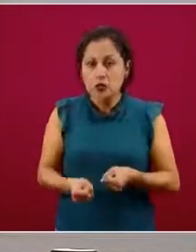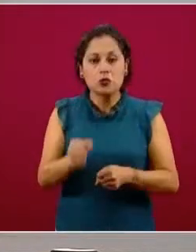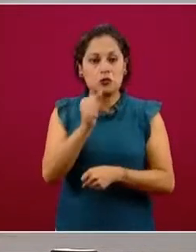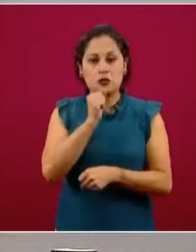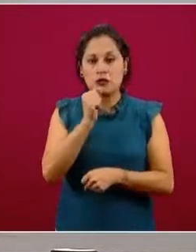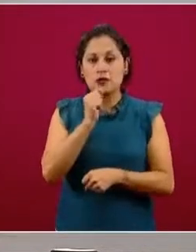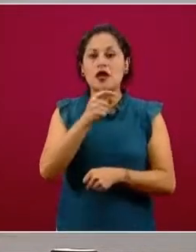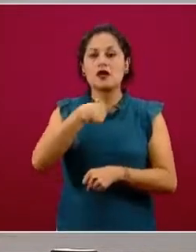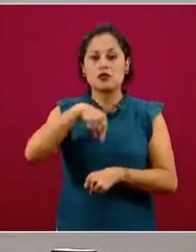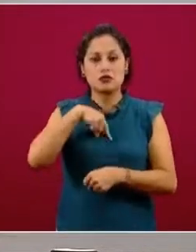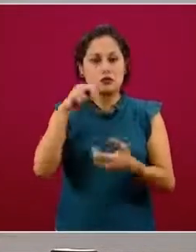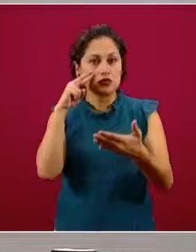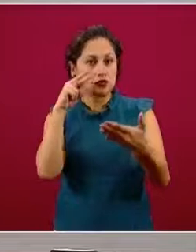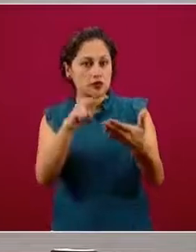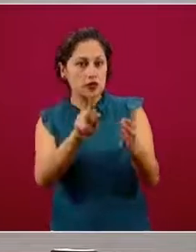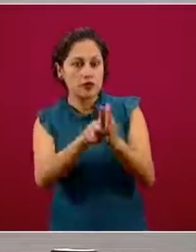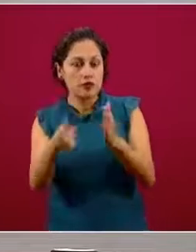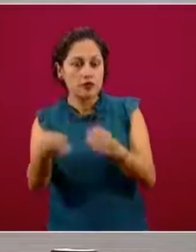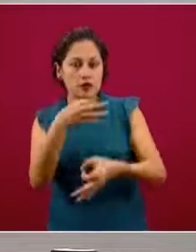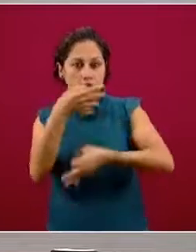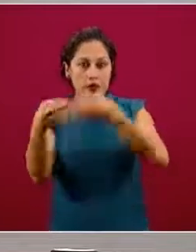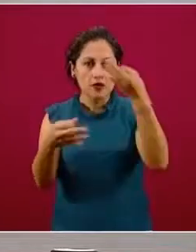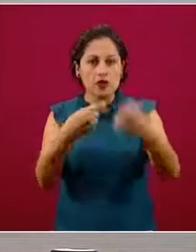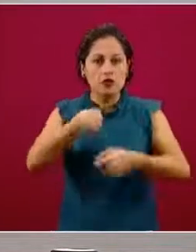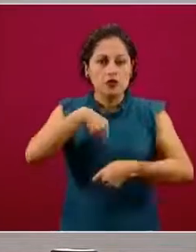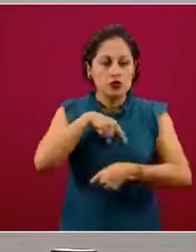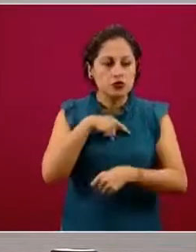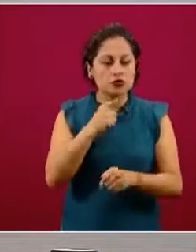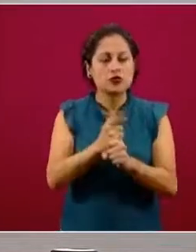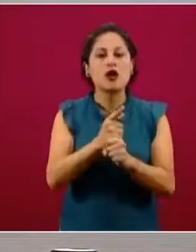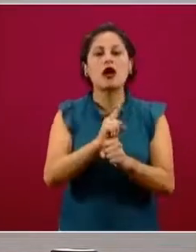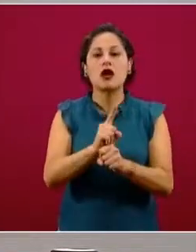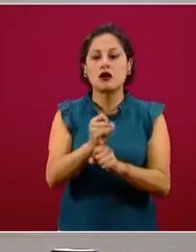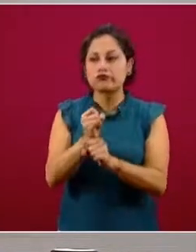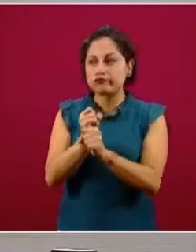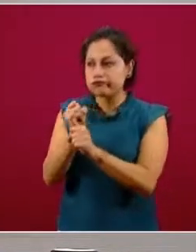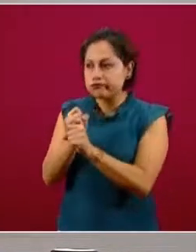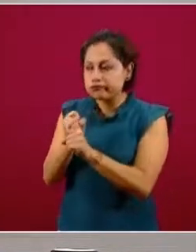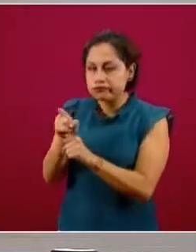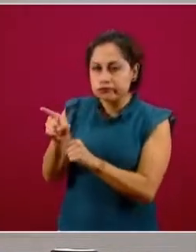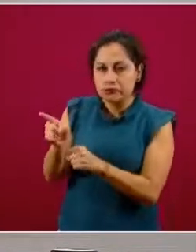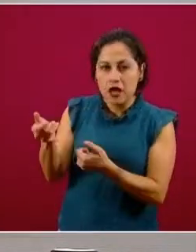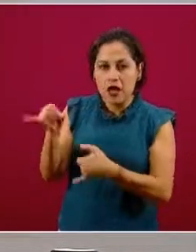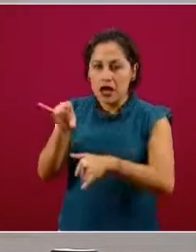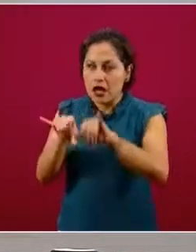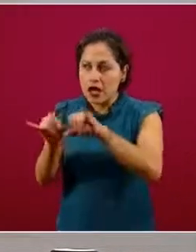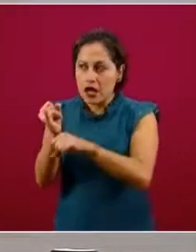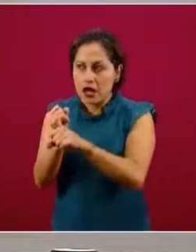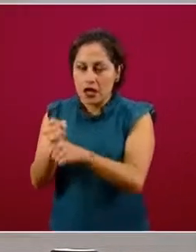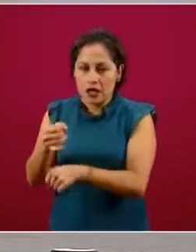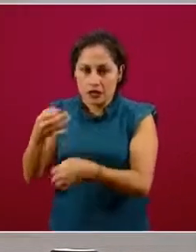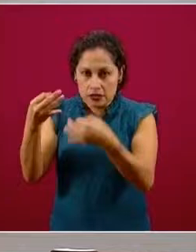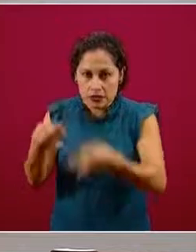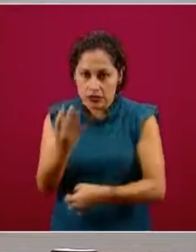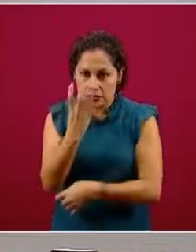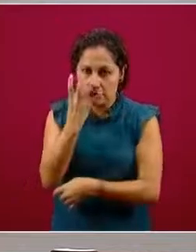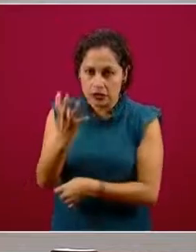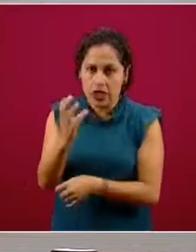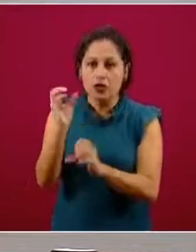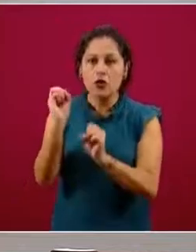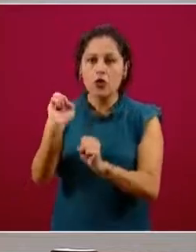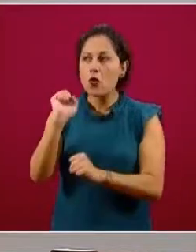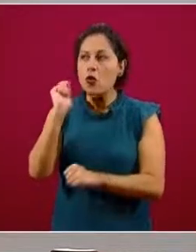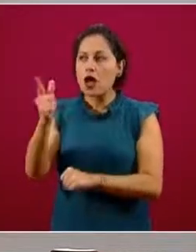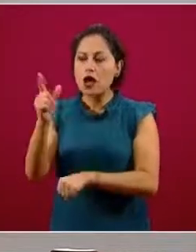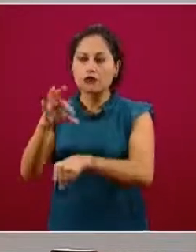de prensa donde se menciona esto, tratamos de rastrear si se trataba de un estudio científico o de un informe técnico consistente,